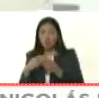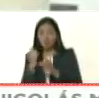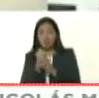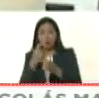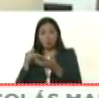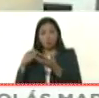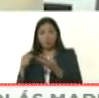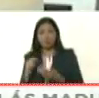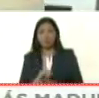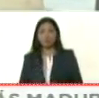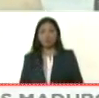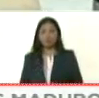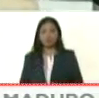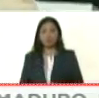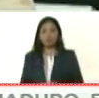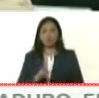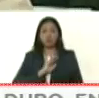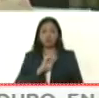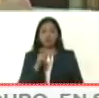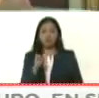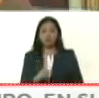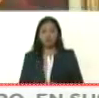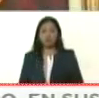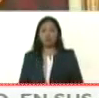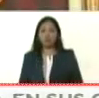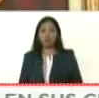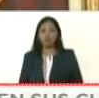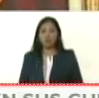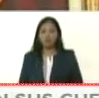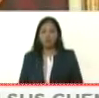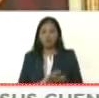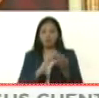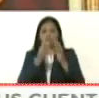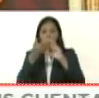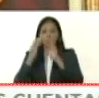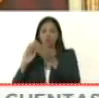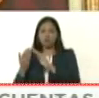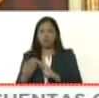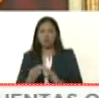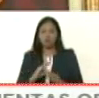acciones, al ser humano y a la comunidad, a la familia.